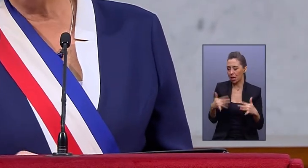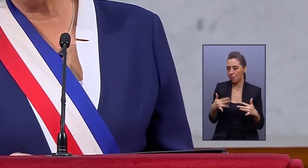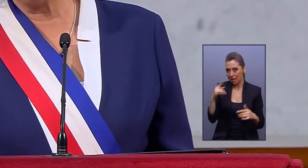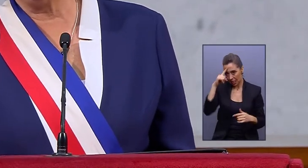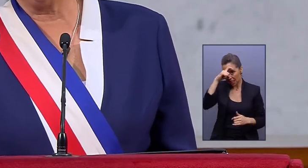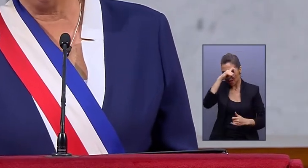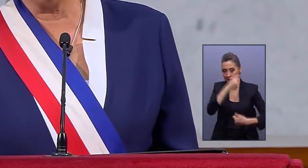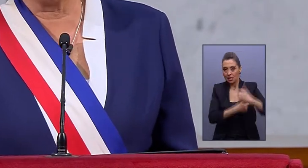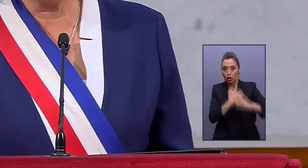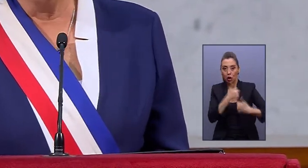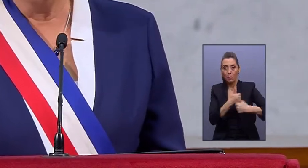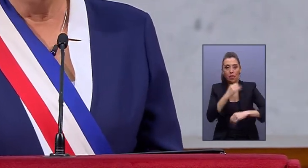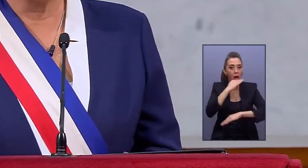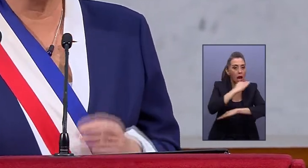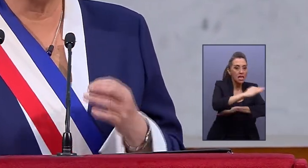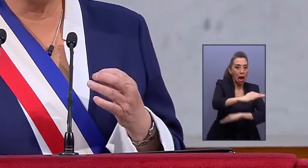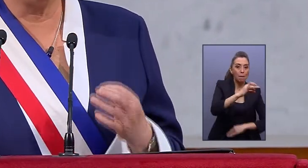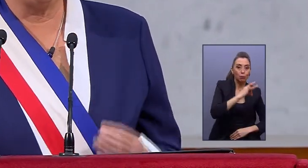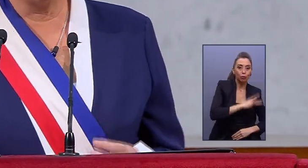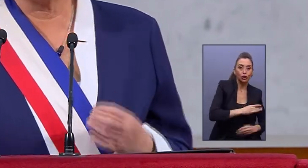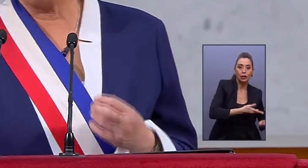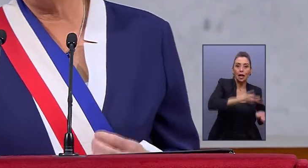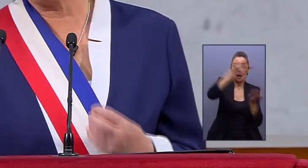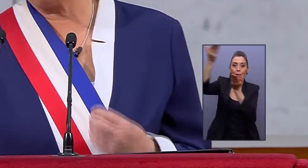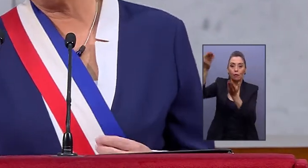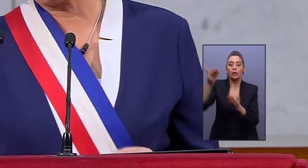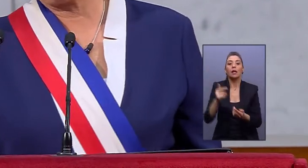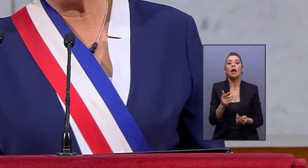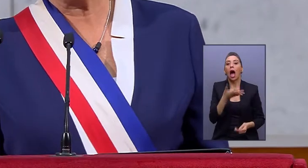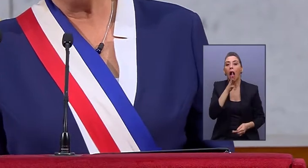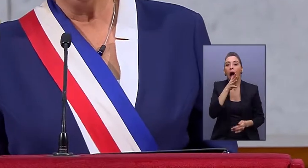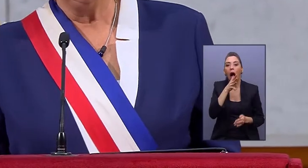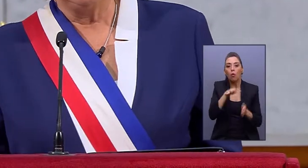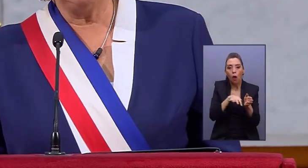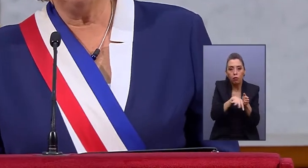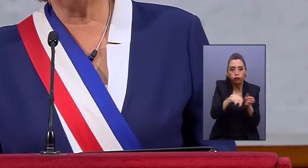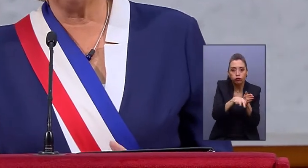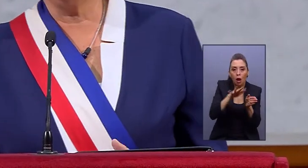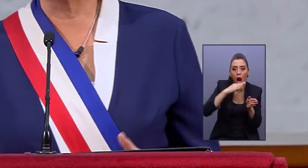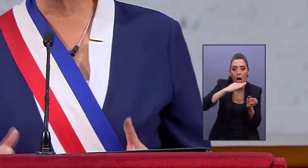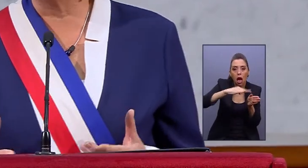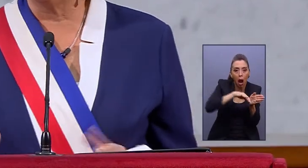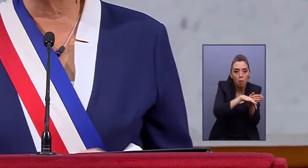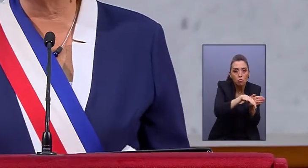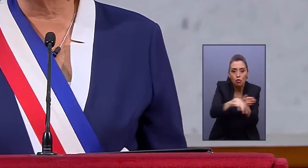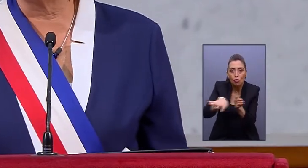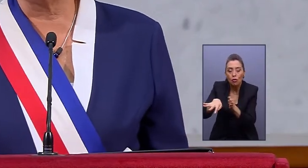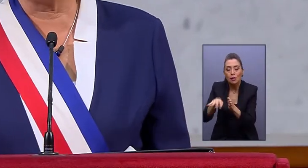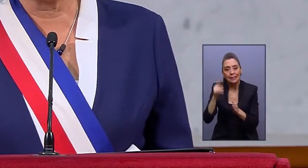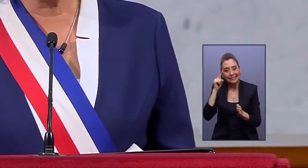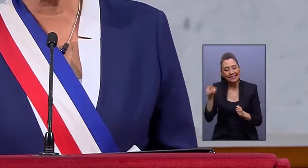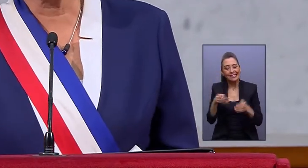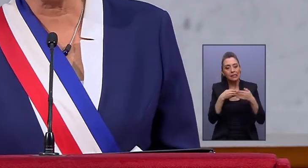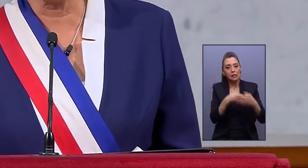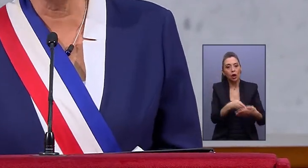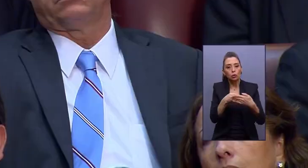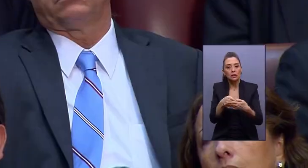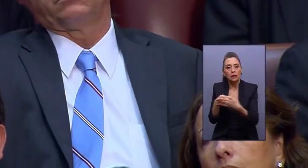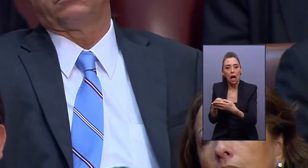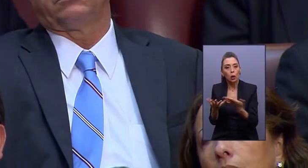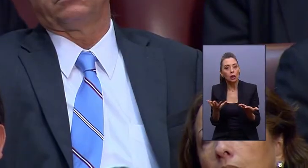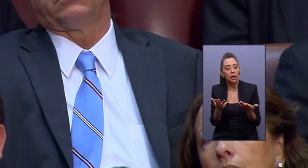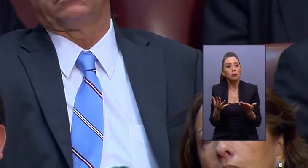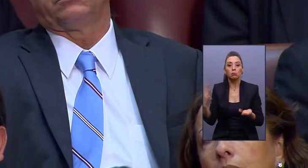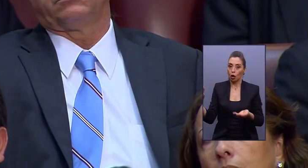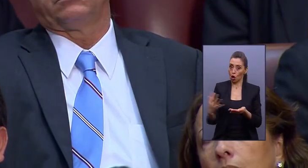la competitividad del agro, la disponibilidad de agua para riego. Hemos actuado para terminar con este obstáculo. Hemos